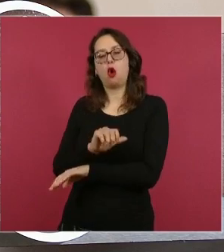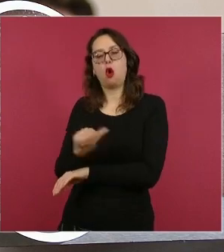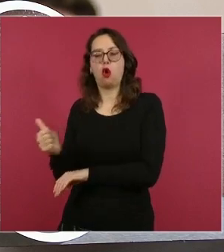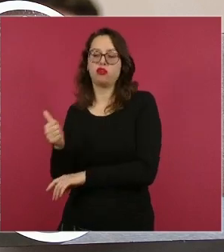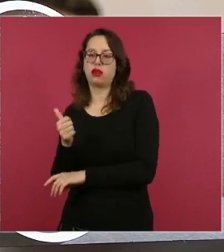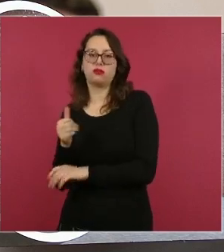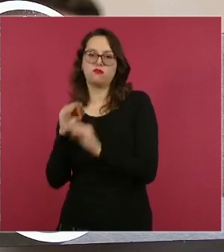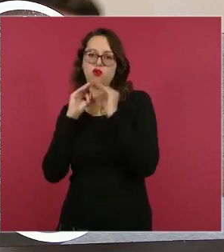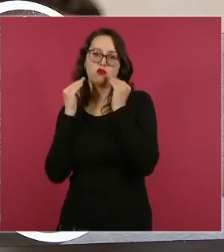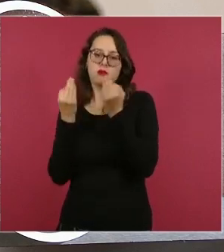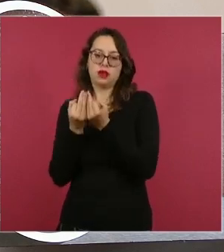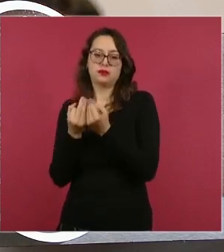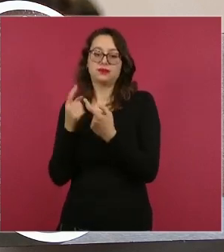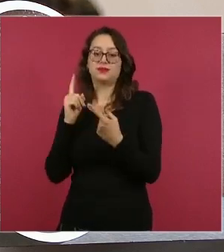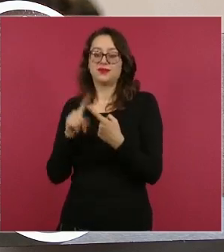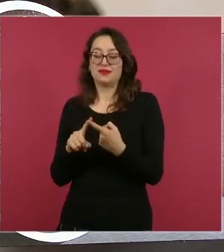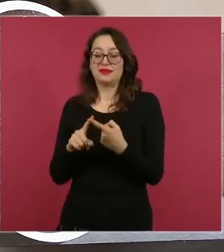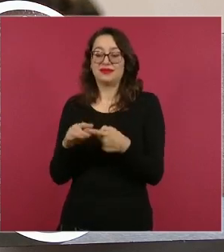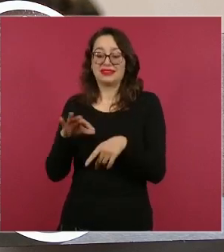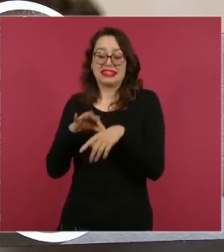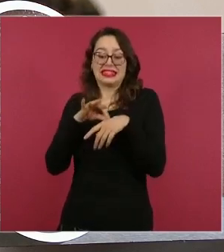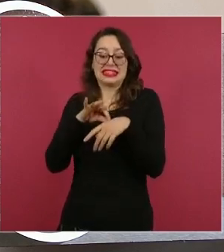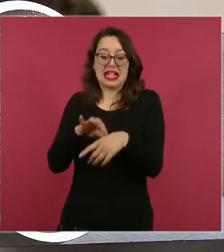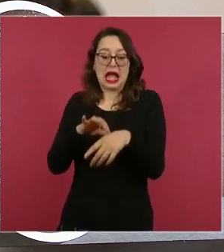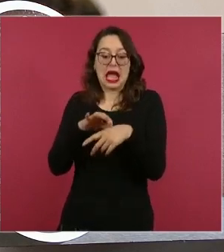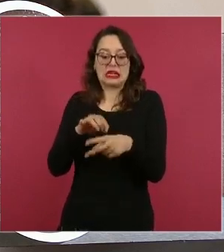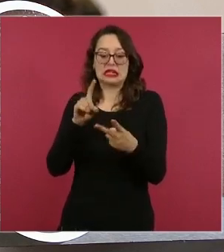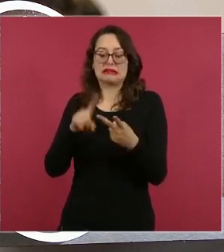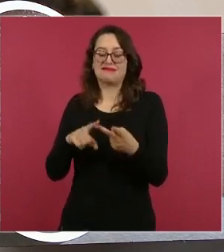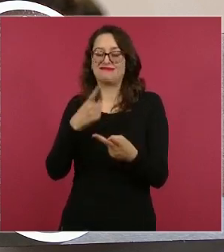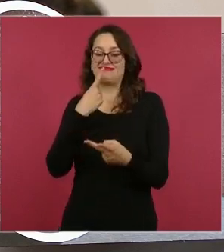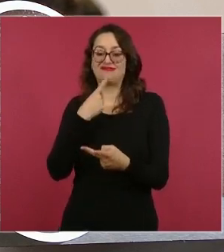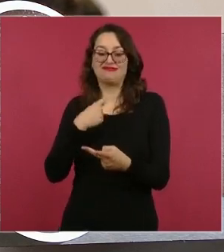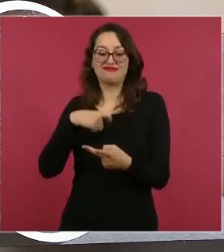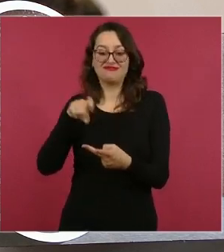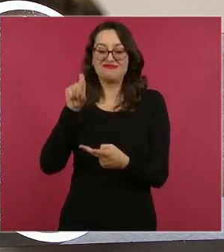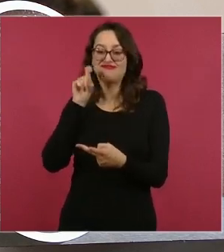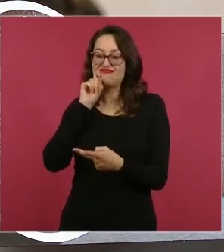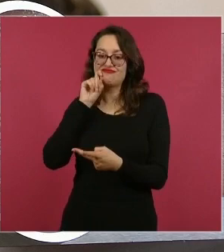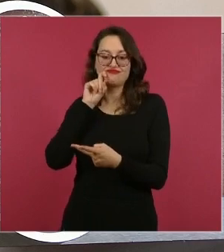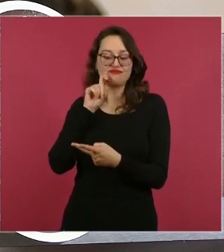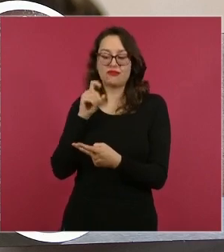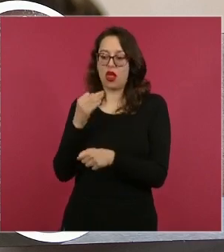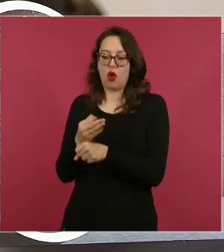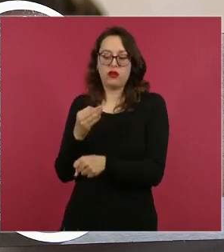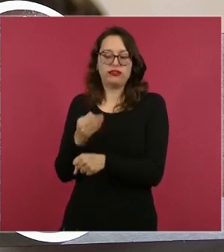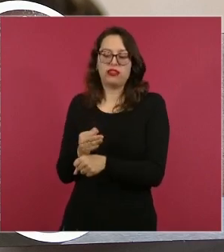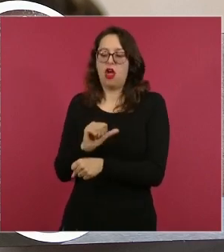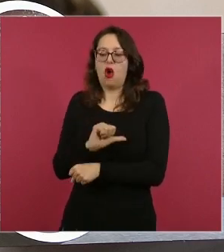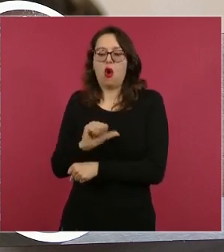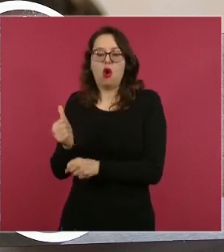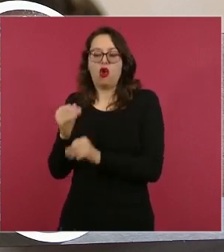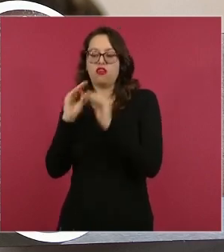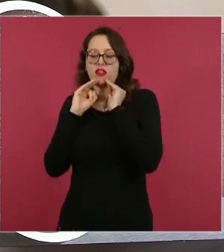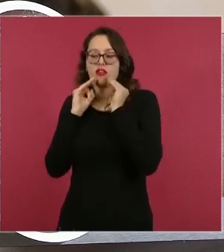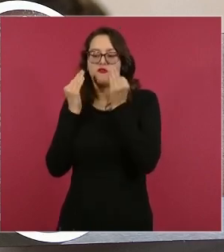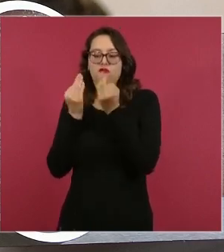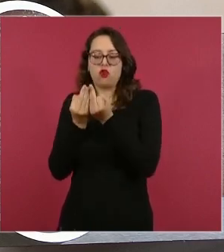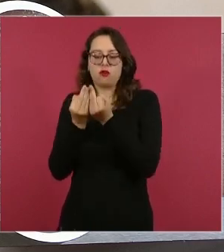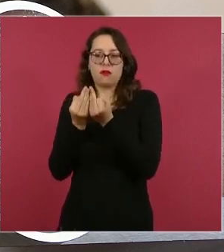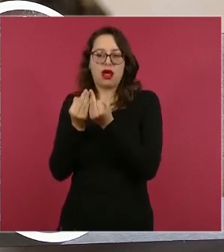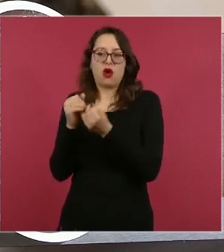principalmente y el el jitomate que son delicados Al Calor este los vamos a sustituir por otro tipo de de